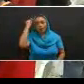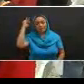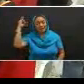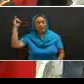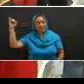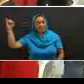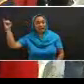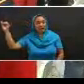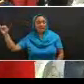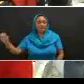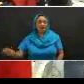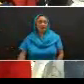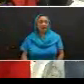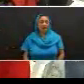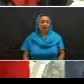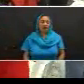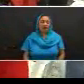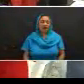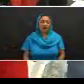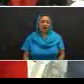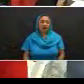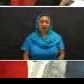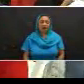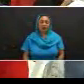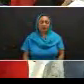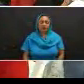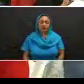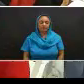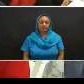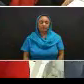o imaginaba.